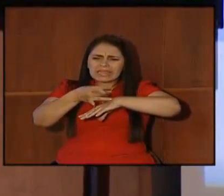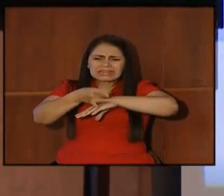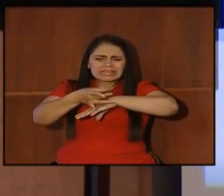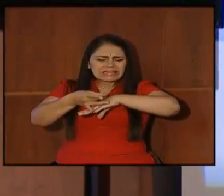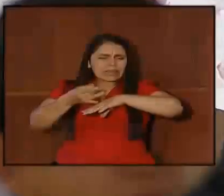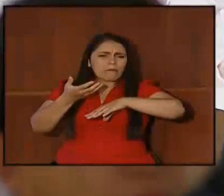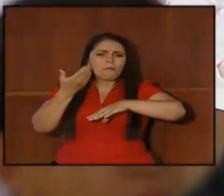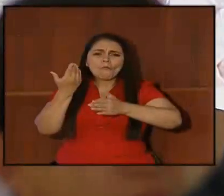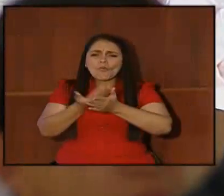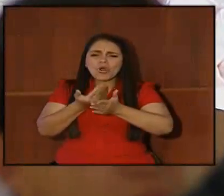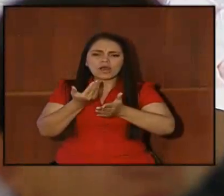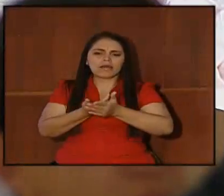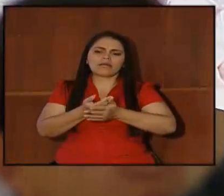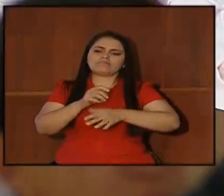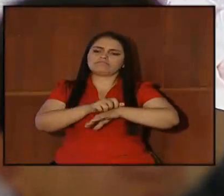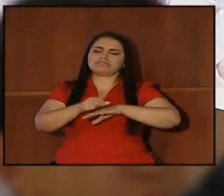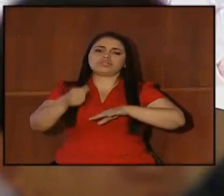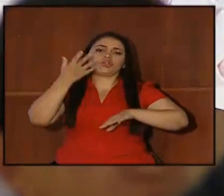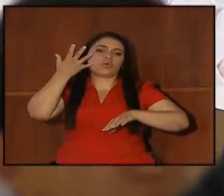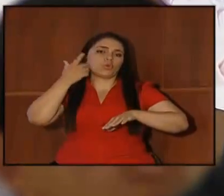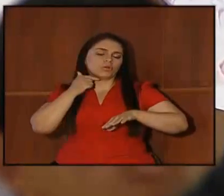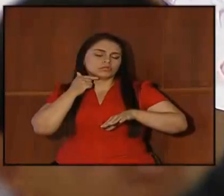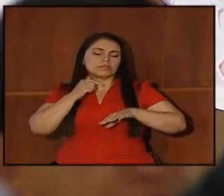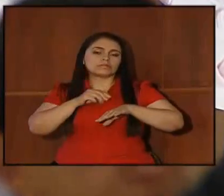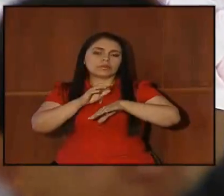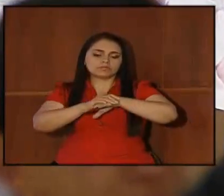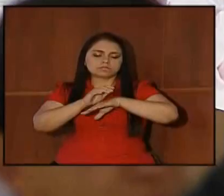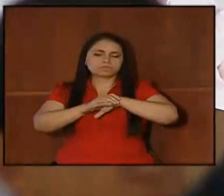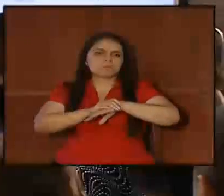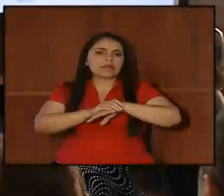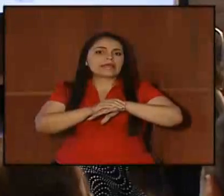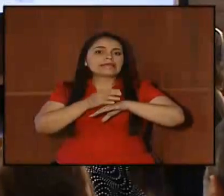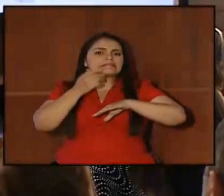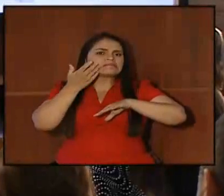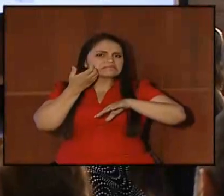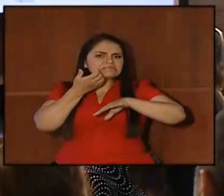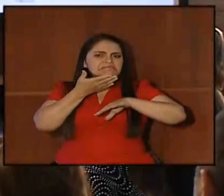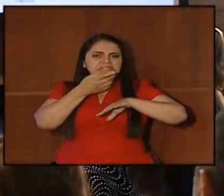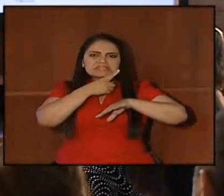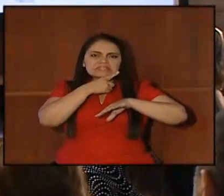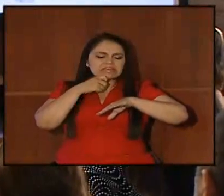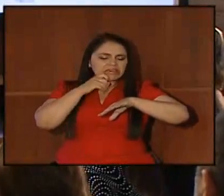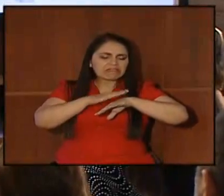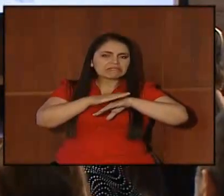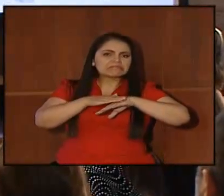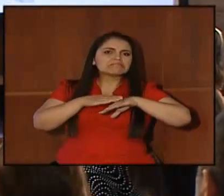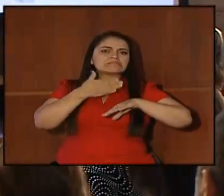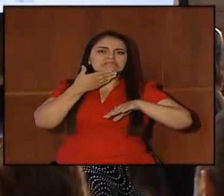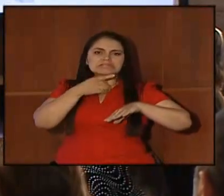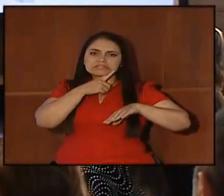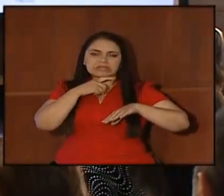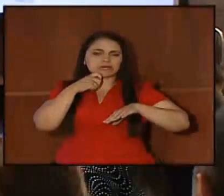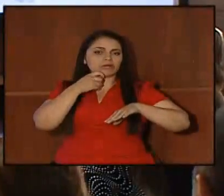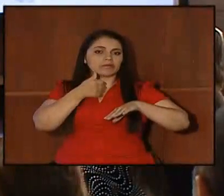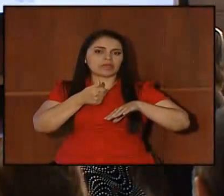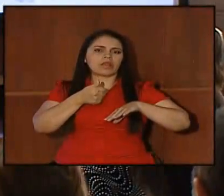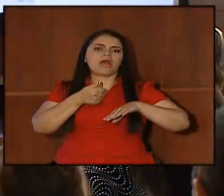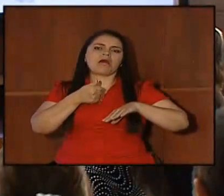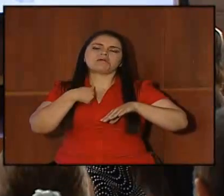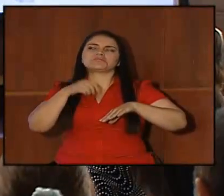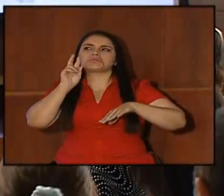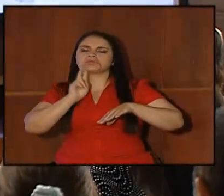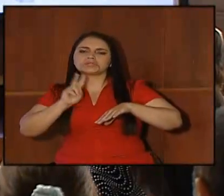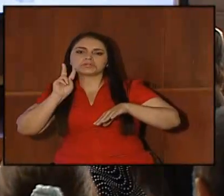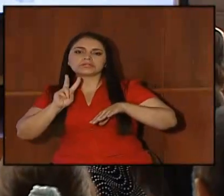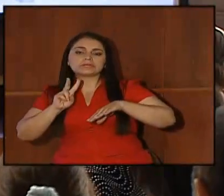mucho, toca cambiarla y hacerle la curación más seguido. La curación se debe hacer antes si se moja con agua o, por ejemplo, si es una